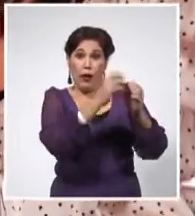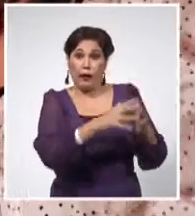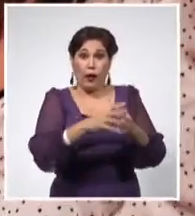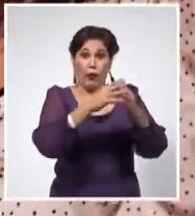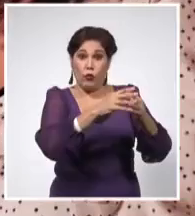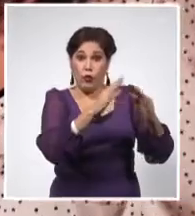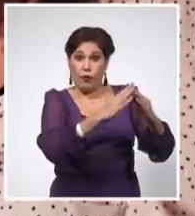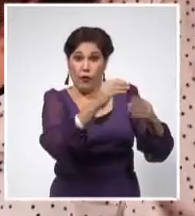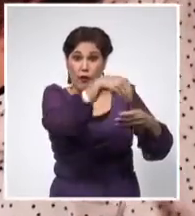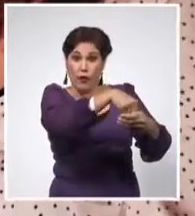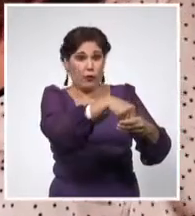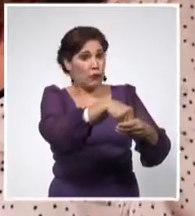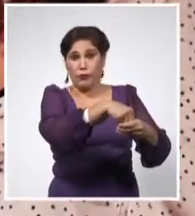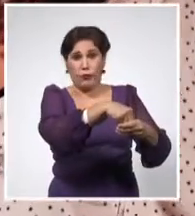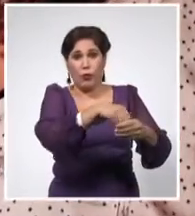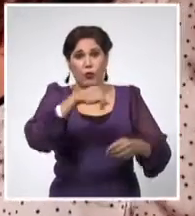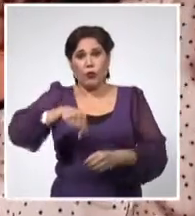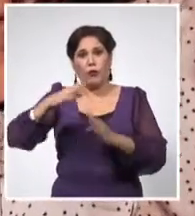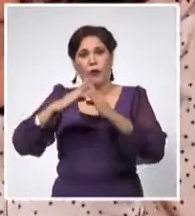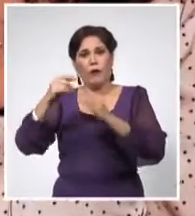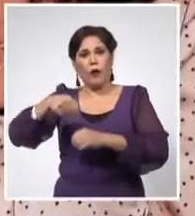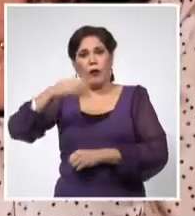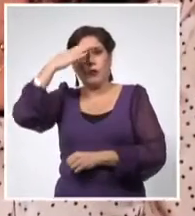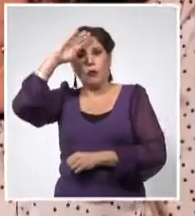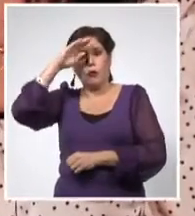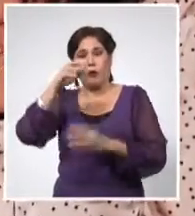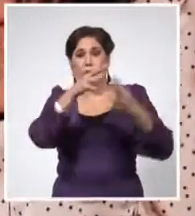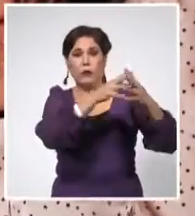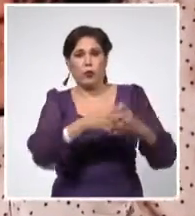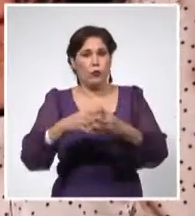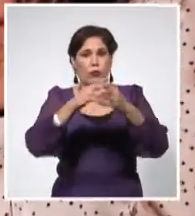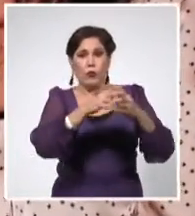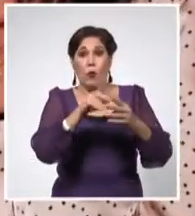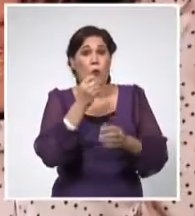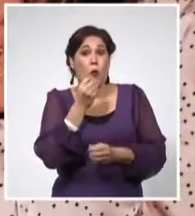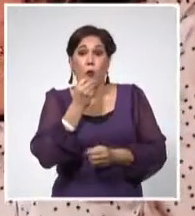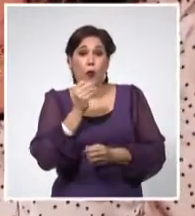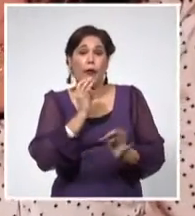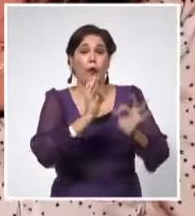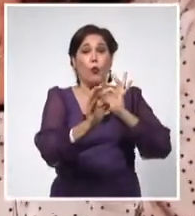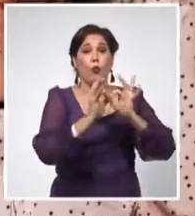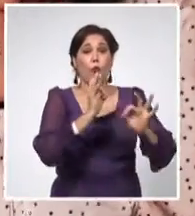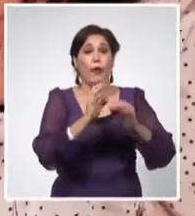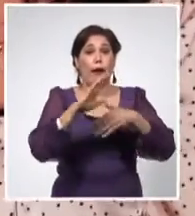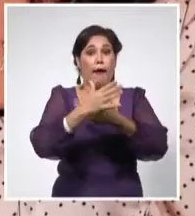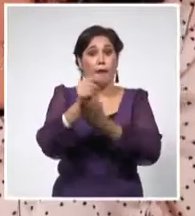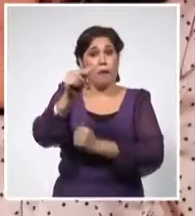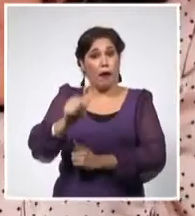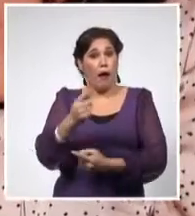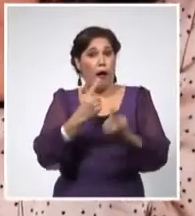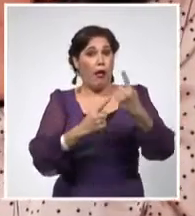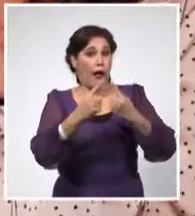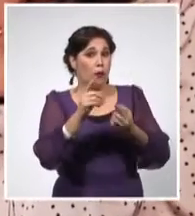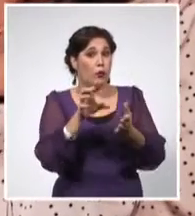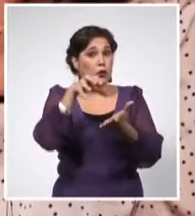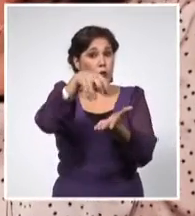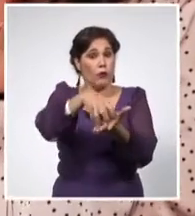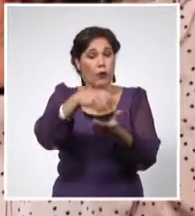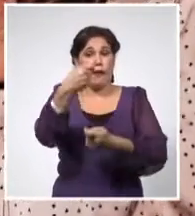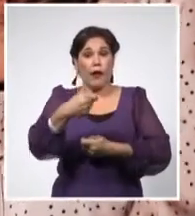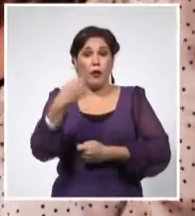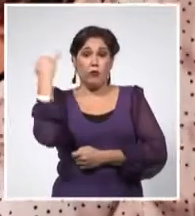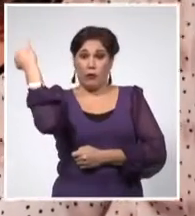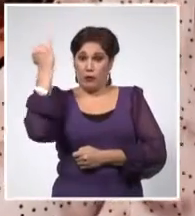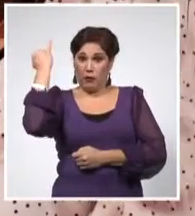norteamericanos. Entonces, Estados Unidos no tiene la posibilidad de aplicar lo que llamamos la protección diplomática, que es una institución también del derecho